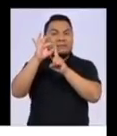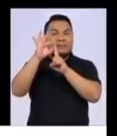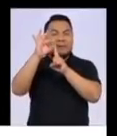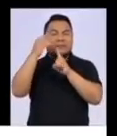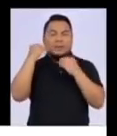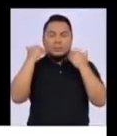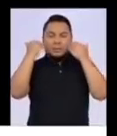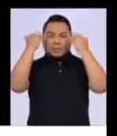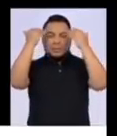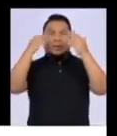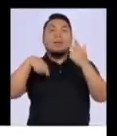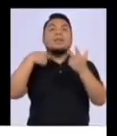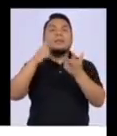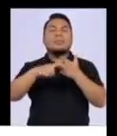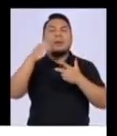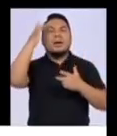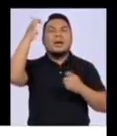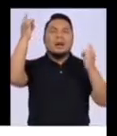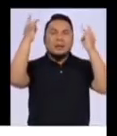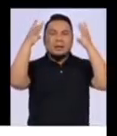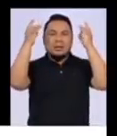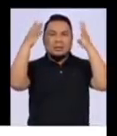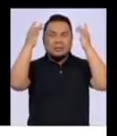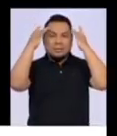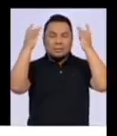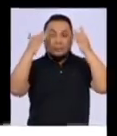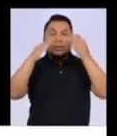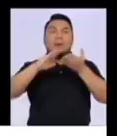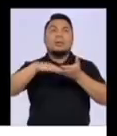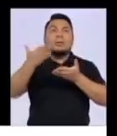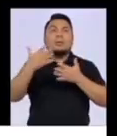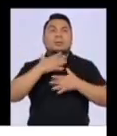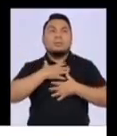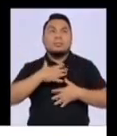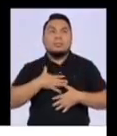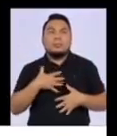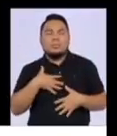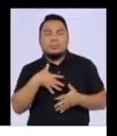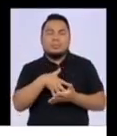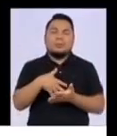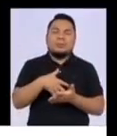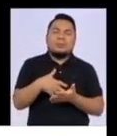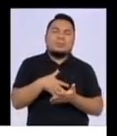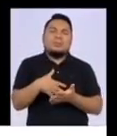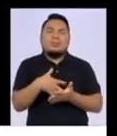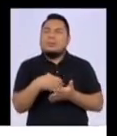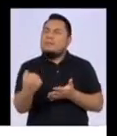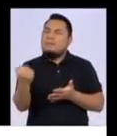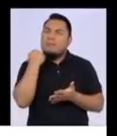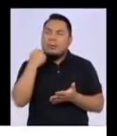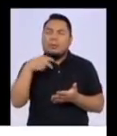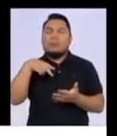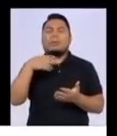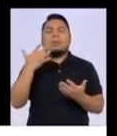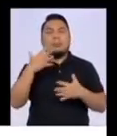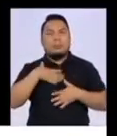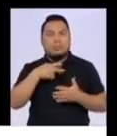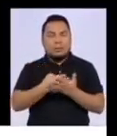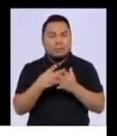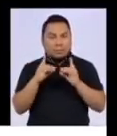fue seguido. Luego vino malestar corporal bastante fuerte. Eso me tumbó. Y luego vino